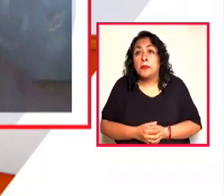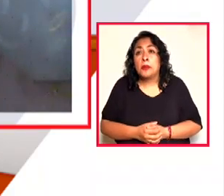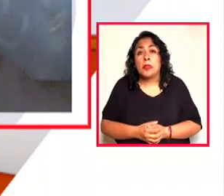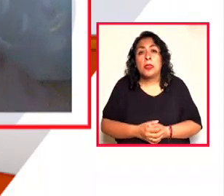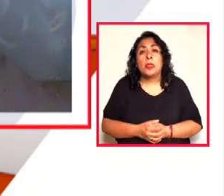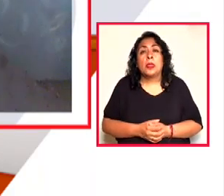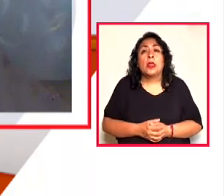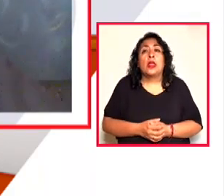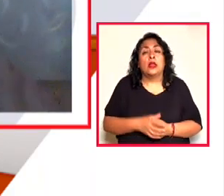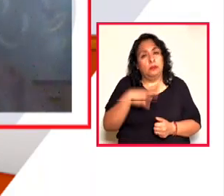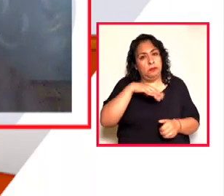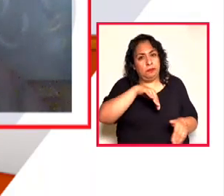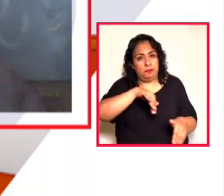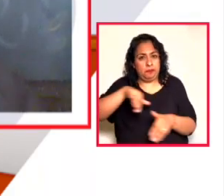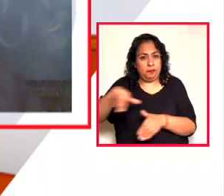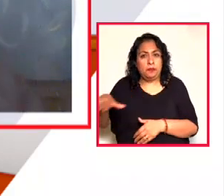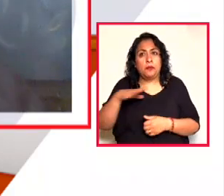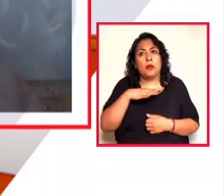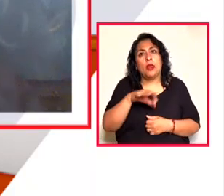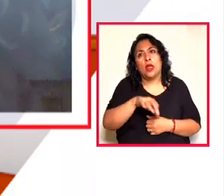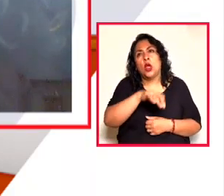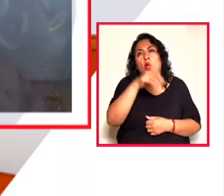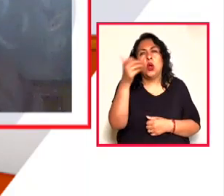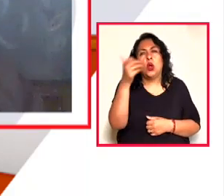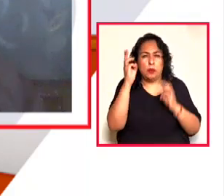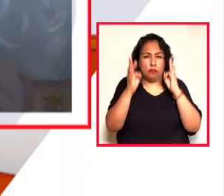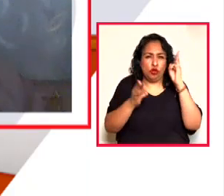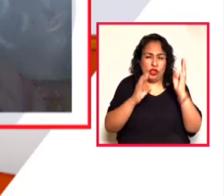Rafa, tenemos algo en el Museo Universitario